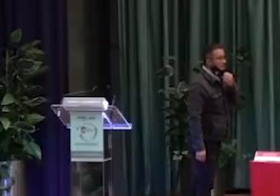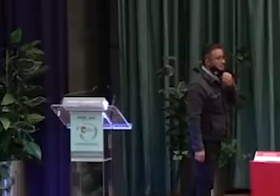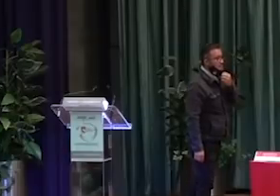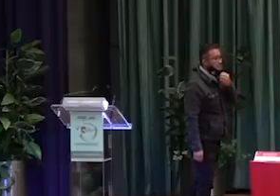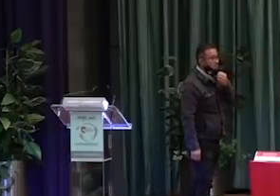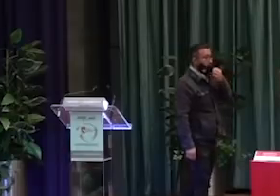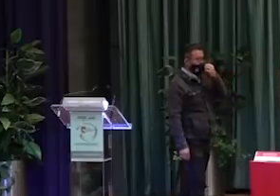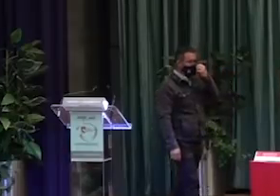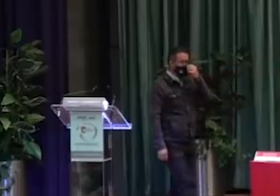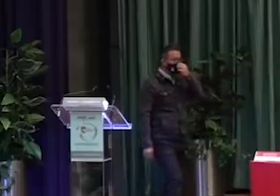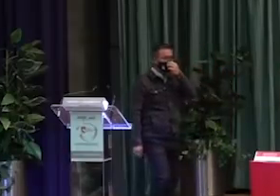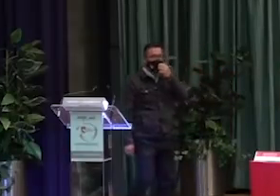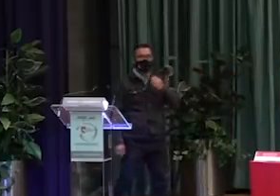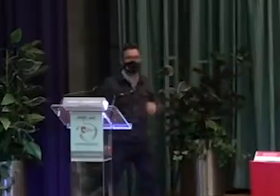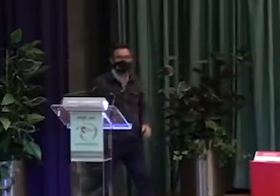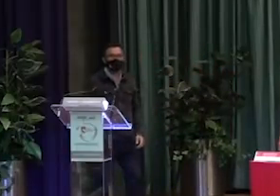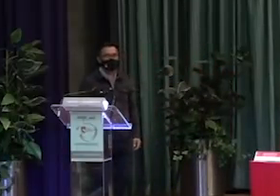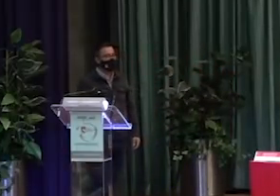foto.